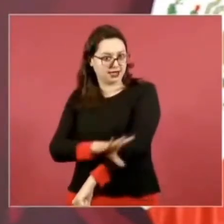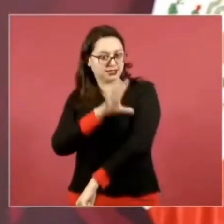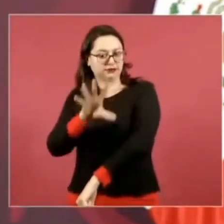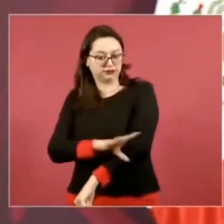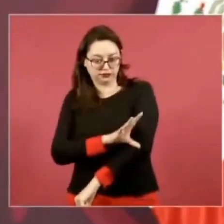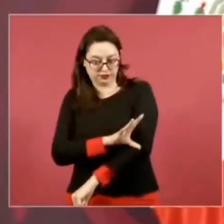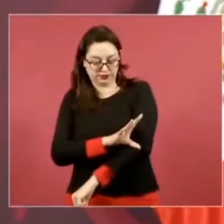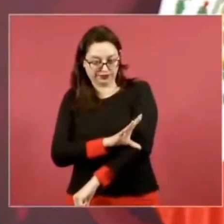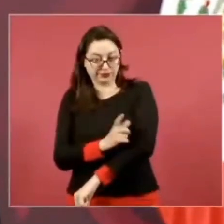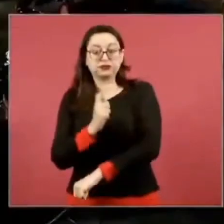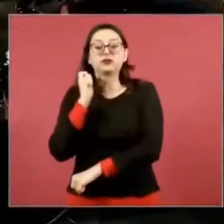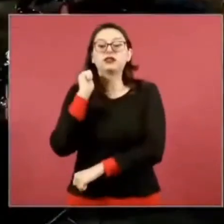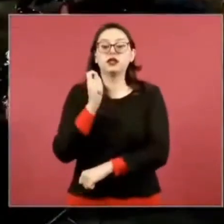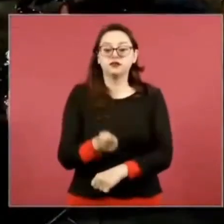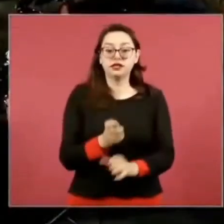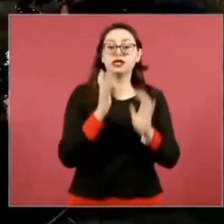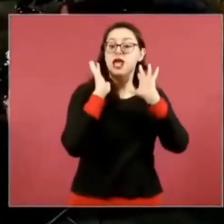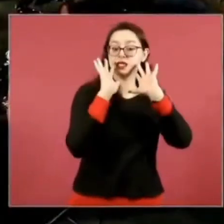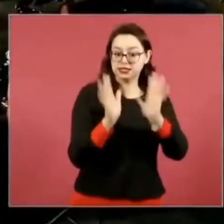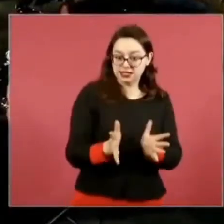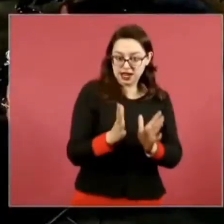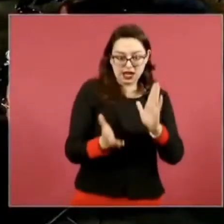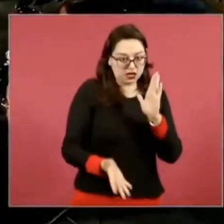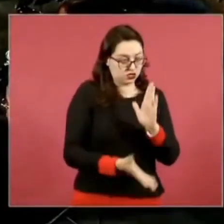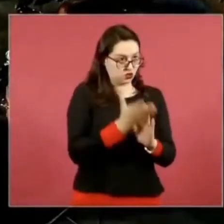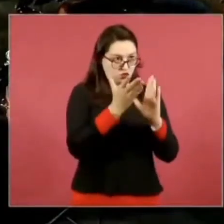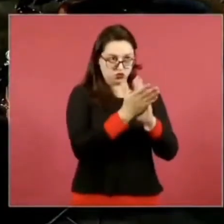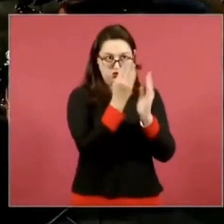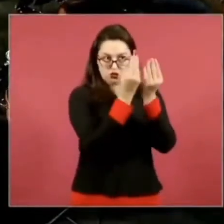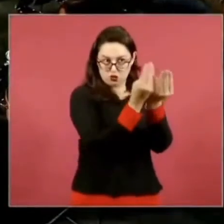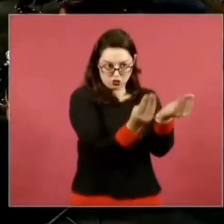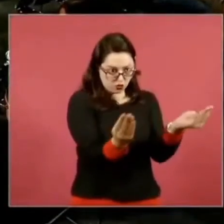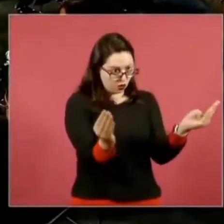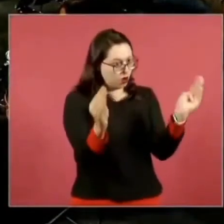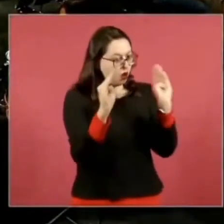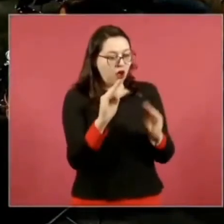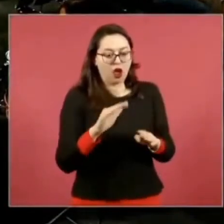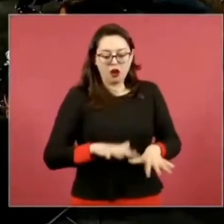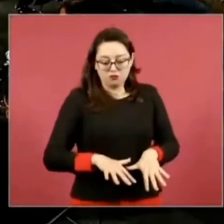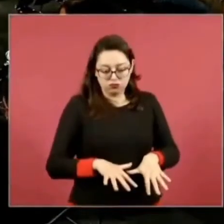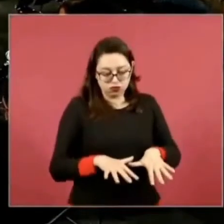el control de las aguas, ya